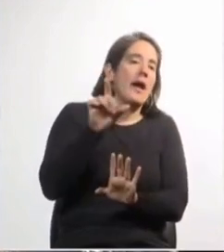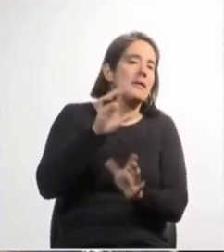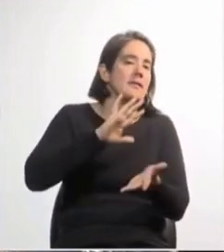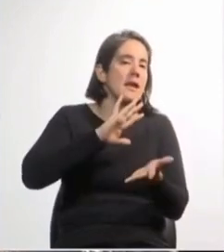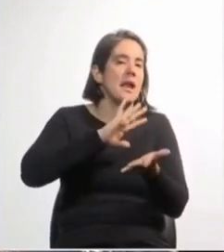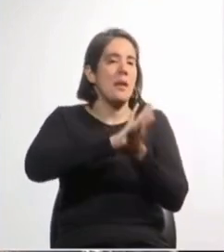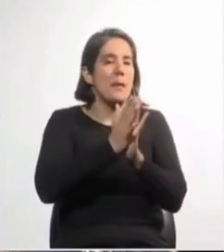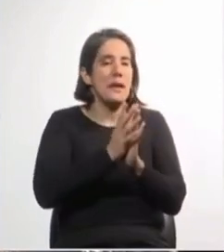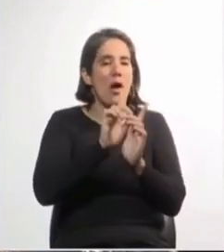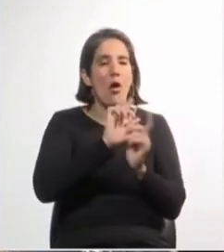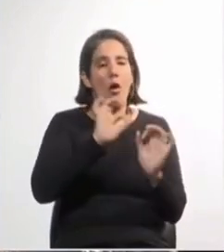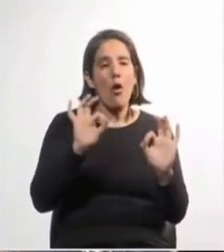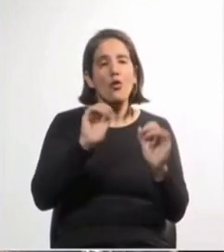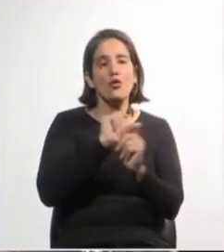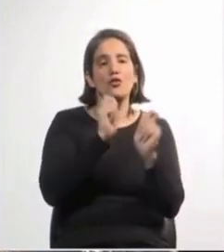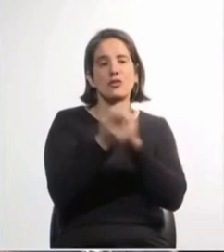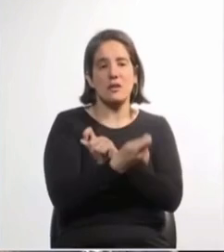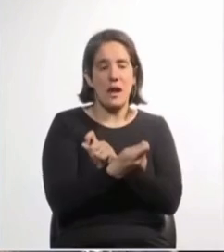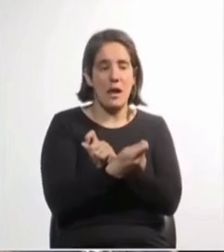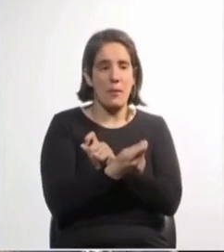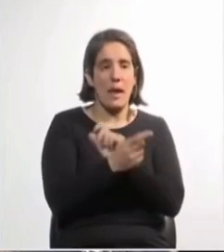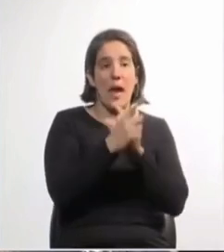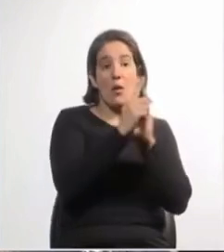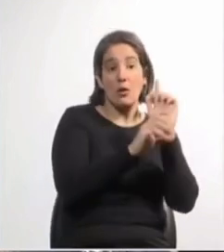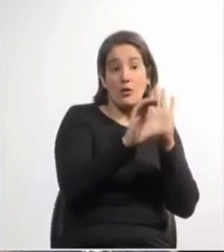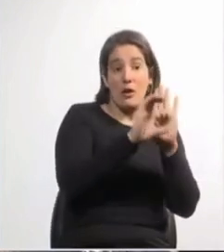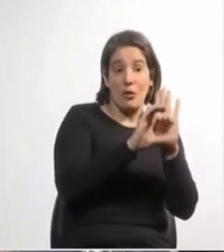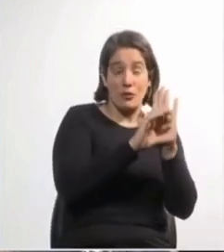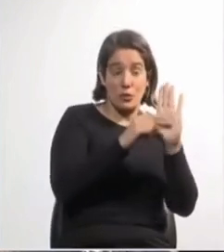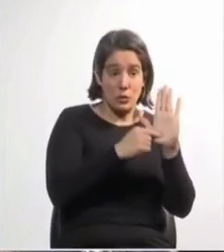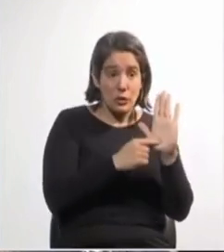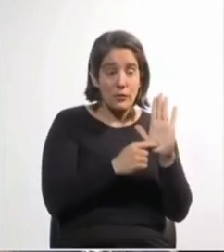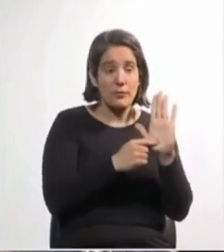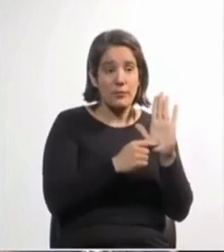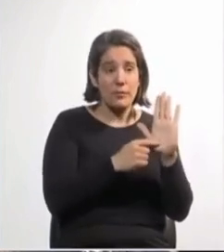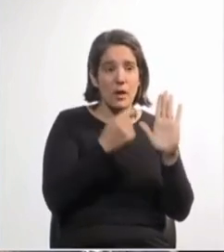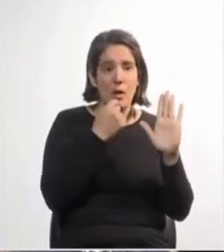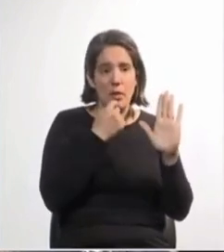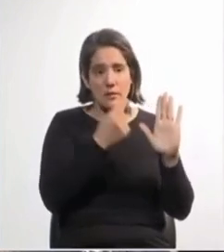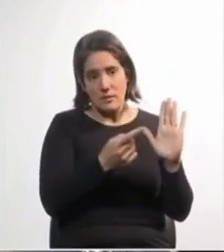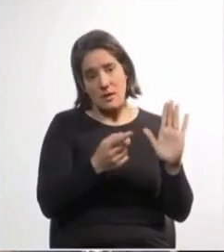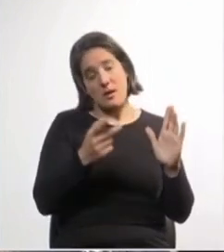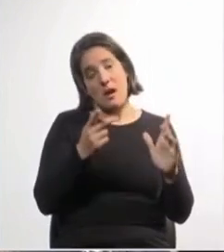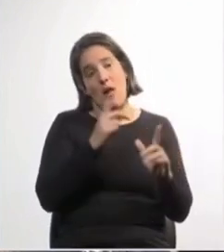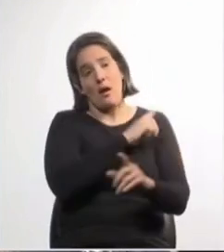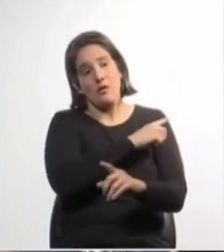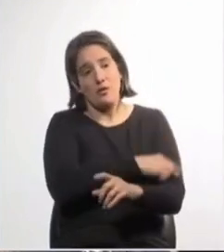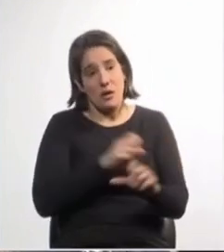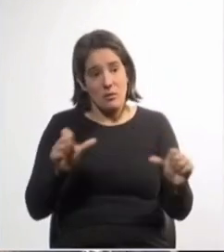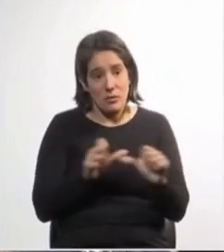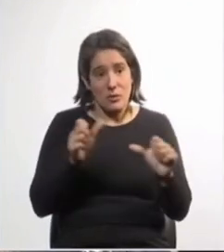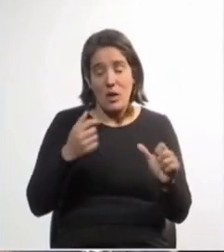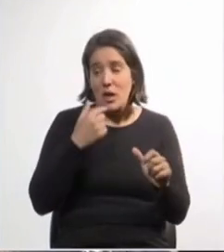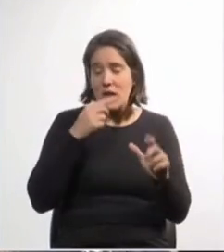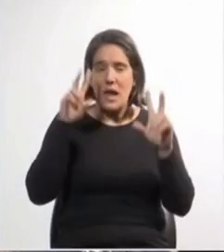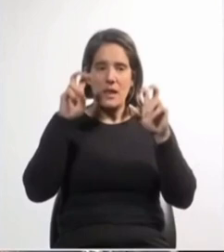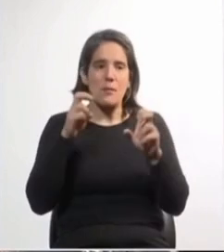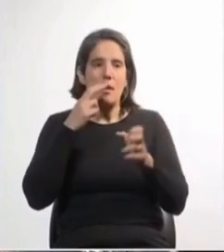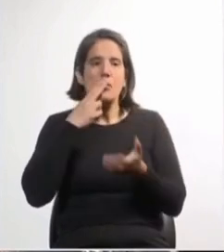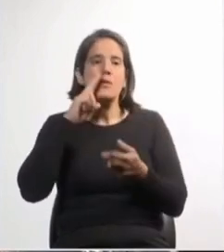se sustituye un mandato constitucional, como la iniciativa privativa del Ejecutivo en temas de